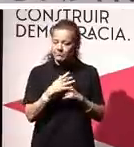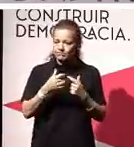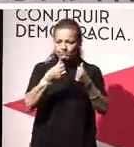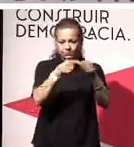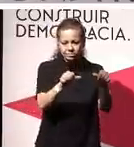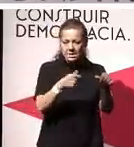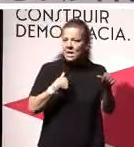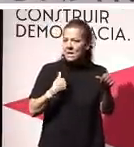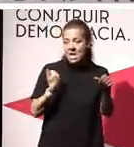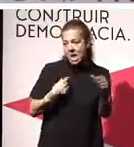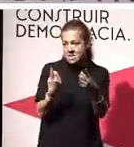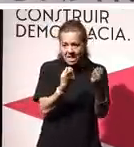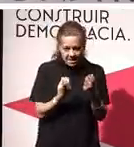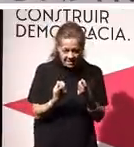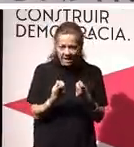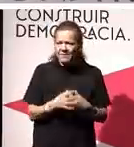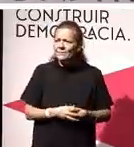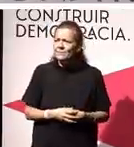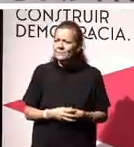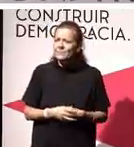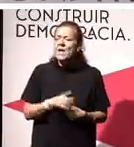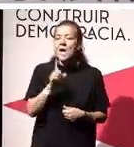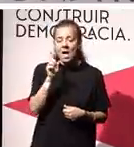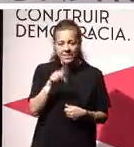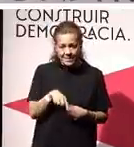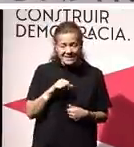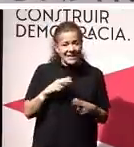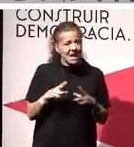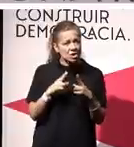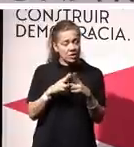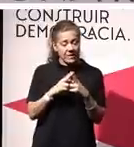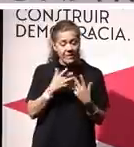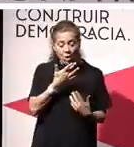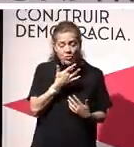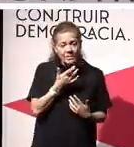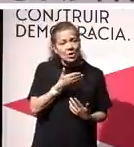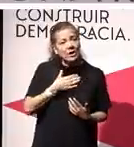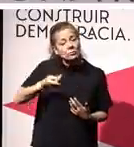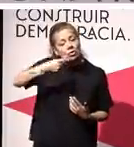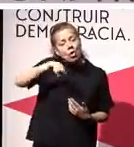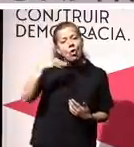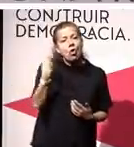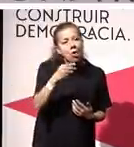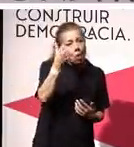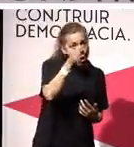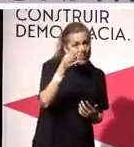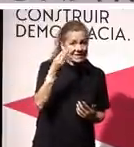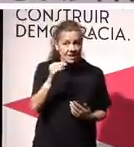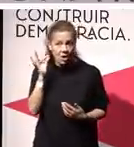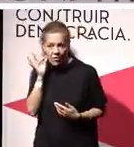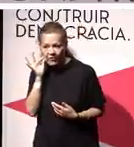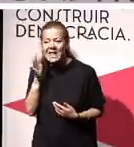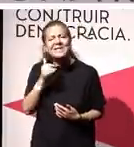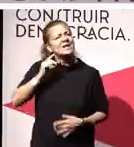que nos necesitan, compañeros y compañeras. Además, en la sociedad del conocimiento queremos que nuestros jóvenes y nuestras jóvenes tengan